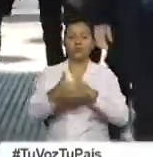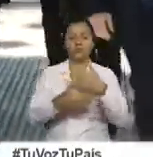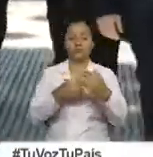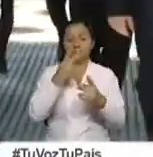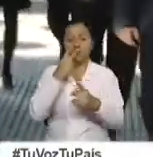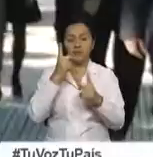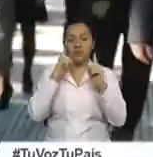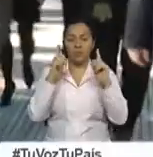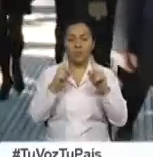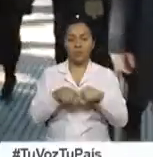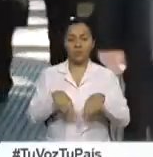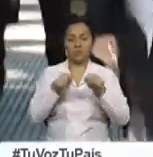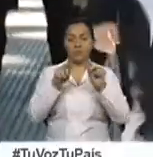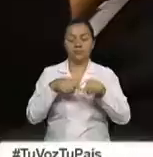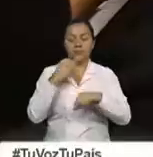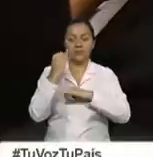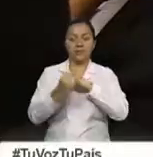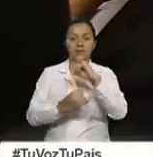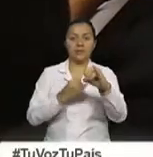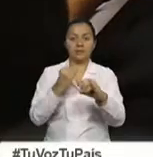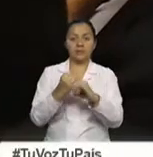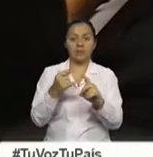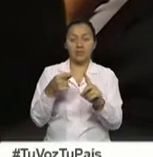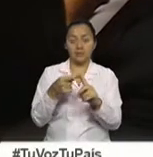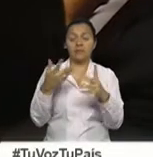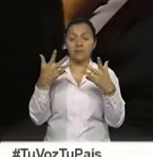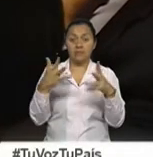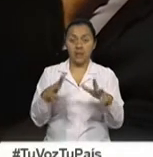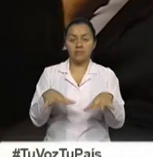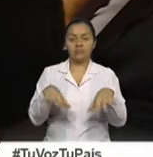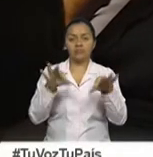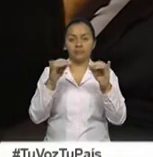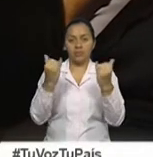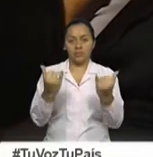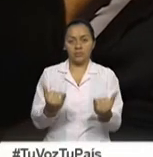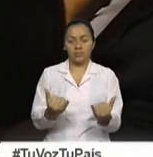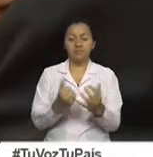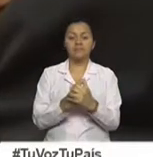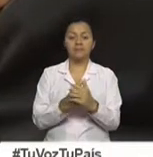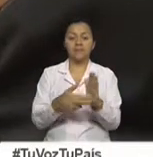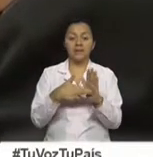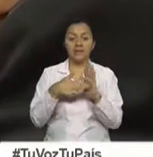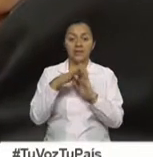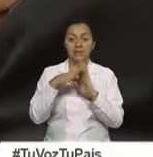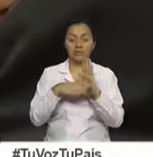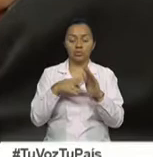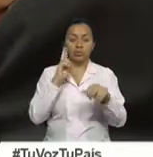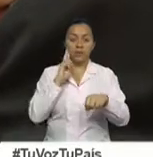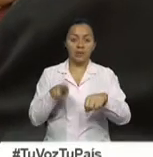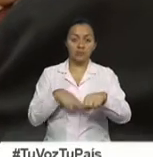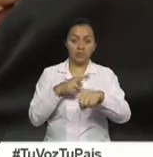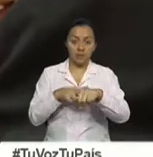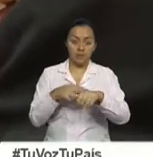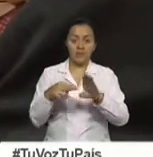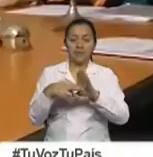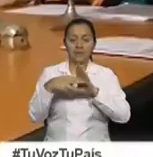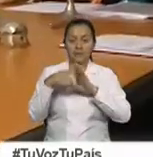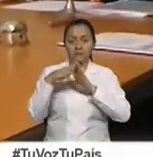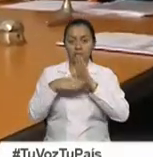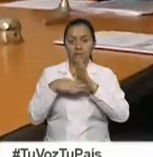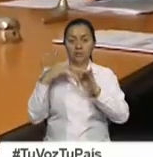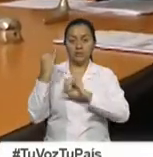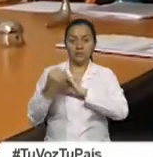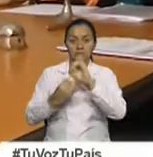los tratados e instrumentos internacionales, su entrada en vigor y vigencia, registro a nivel nacional e internacional,